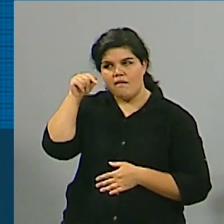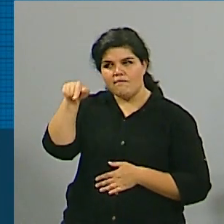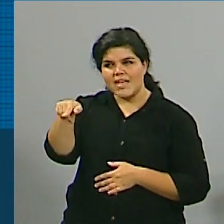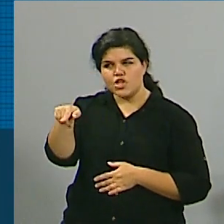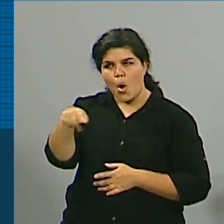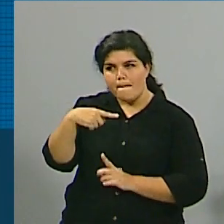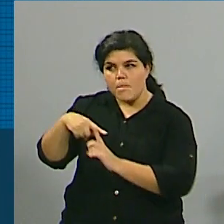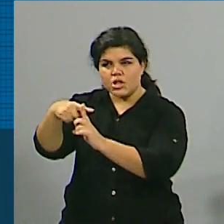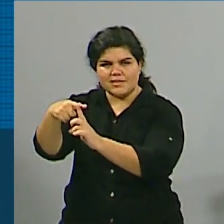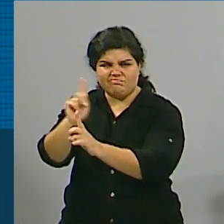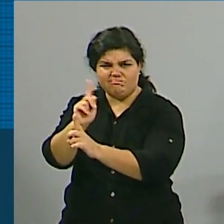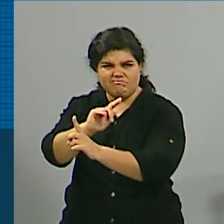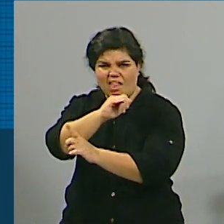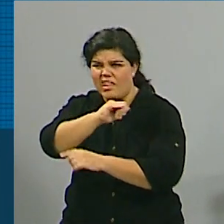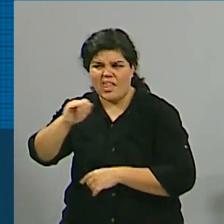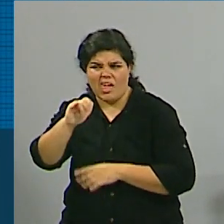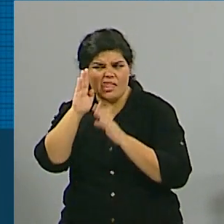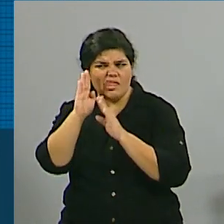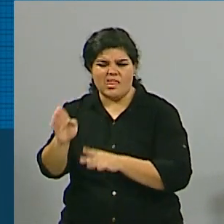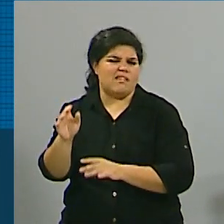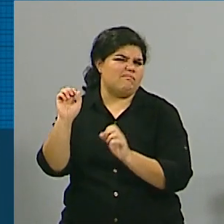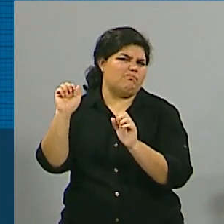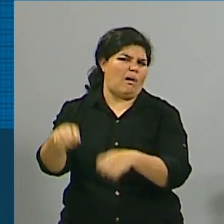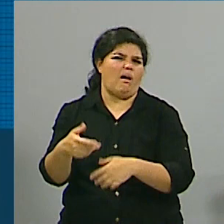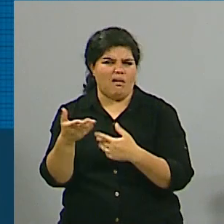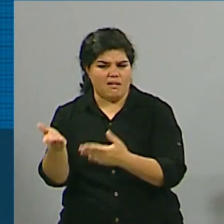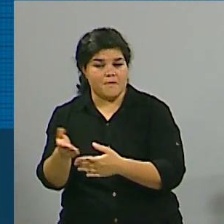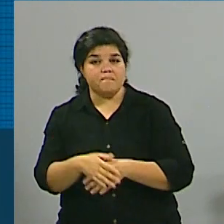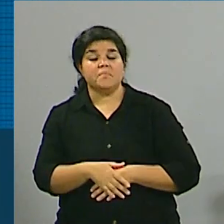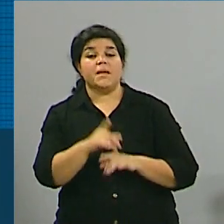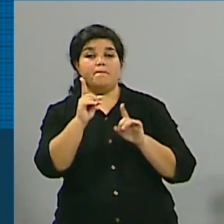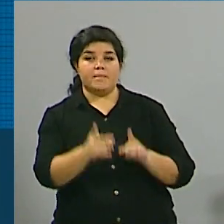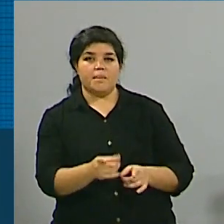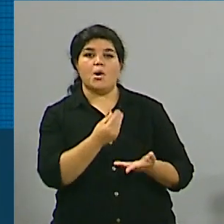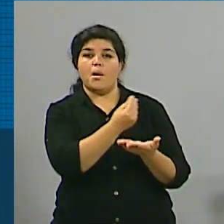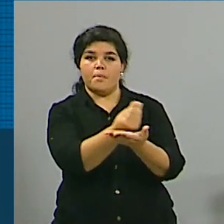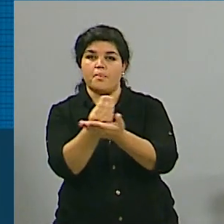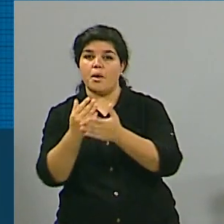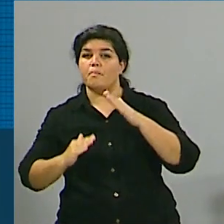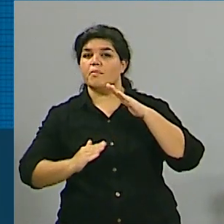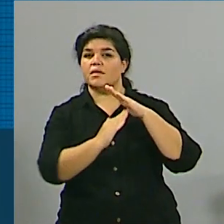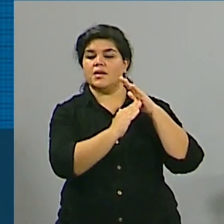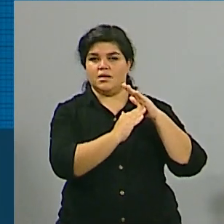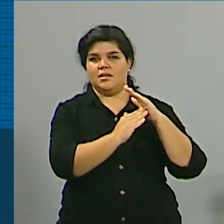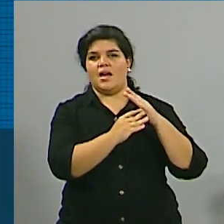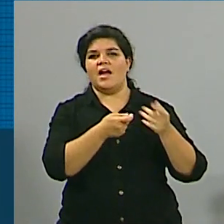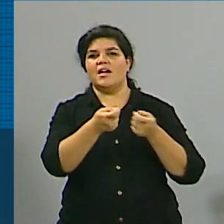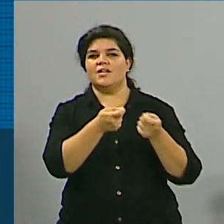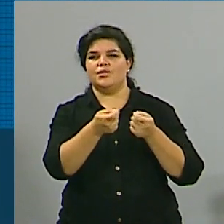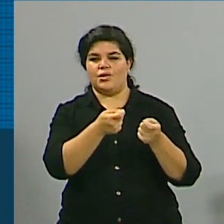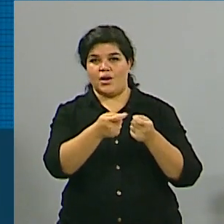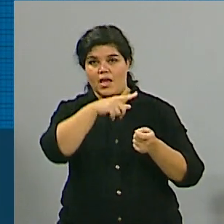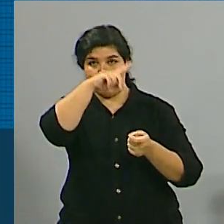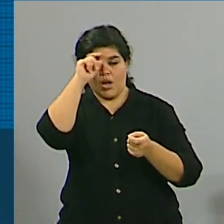las imágenes de los diferentes dirigentes nacionales, los principales dirigentes nacionales, se mantienen estables hace unos 6-7